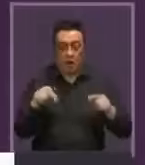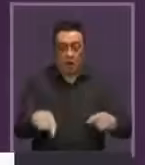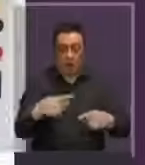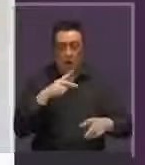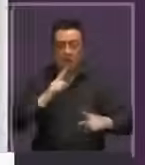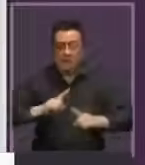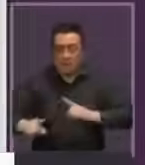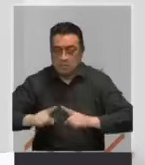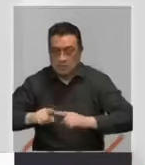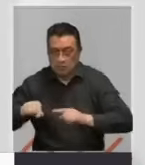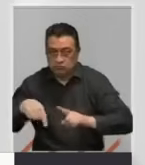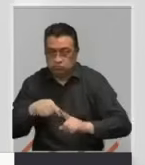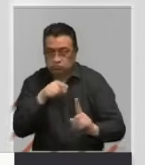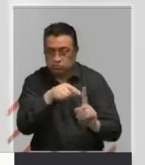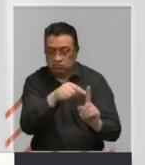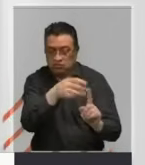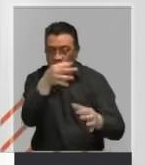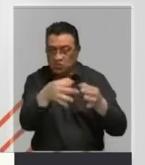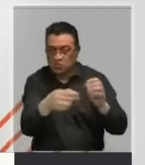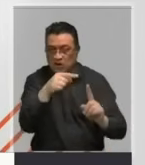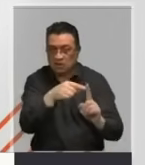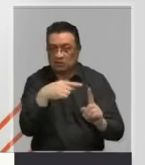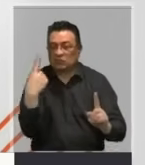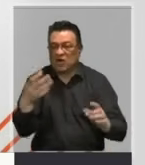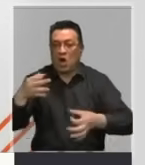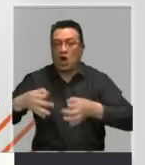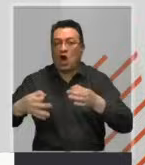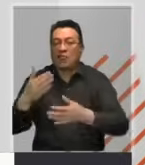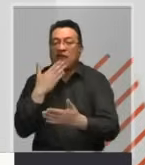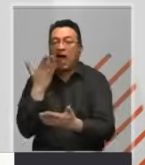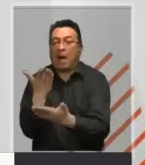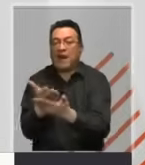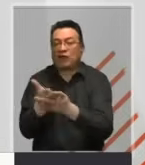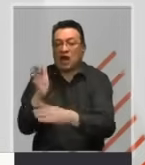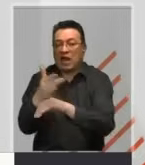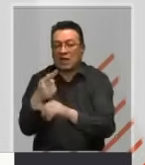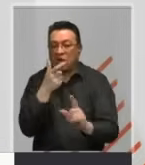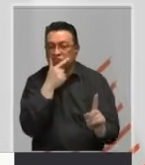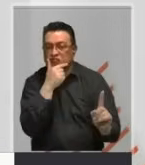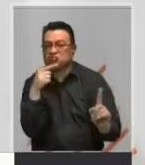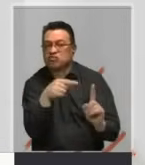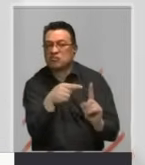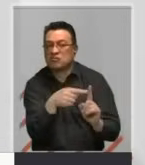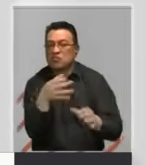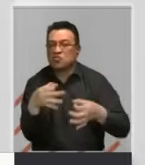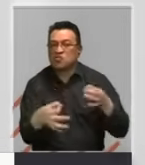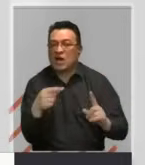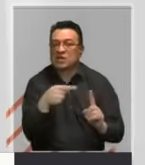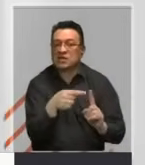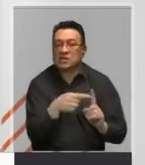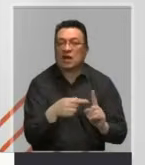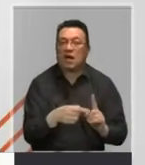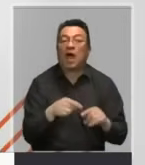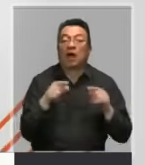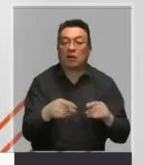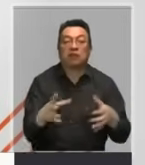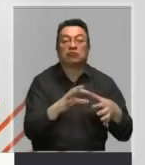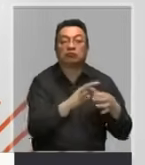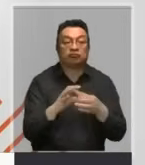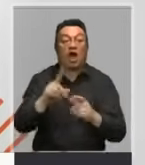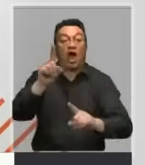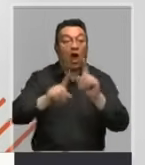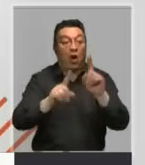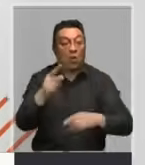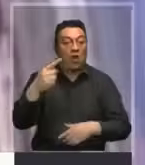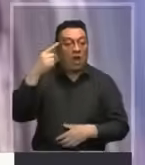curso sobre el aludido juez por parte de la Corte de Apelaciones de Arica. Todo esto sucede cuando algunos ya